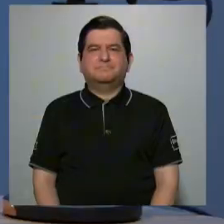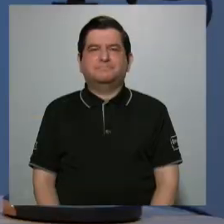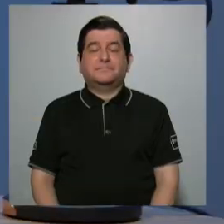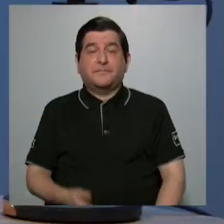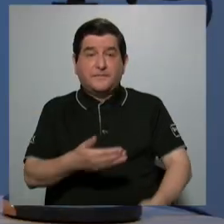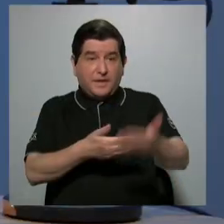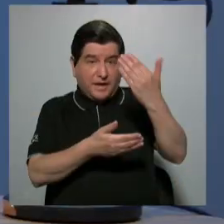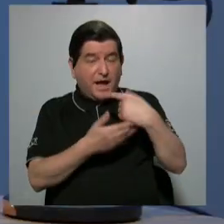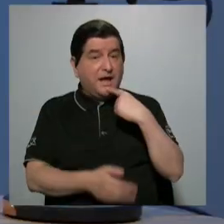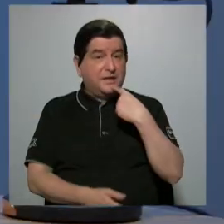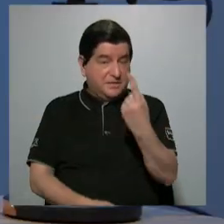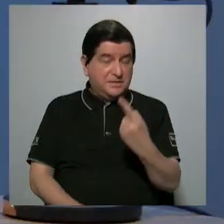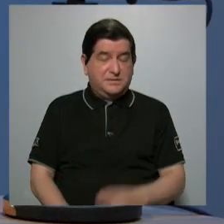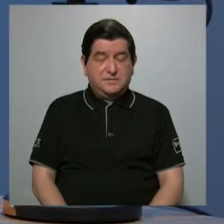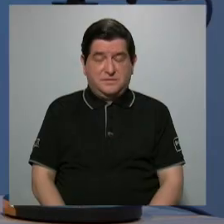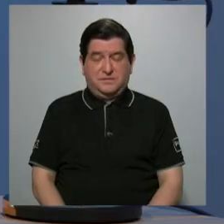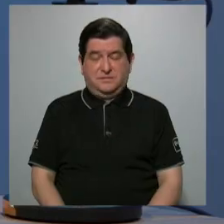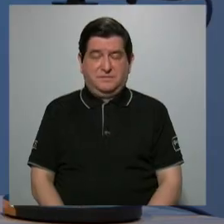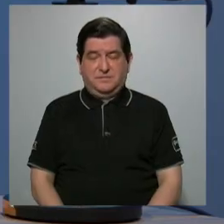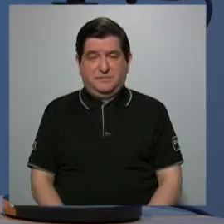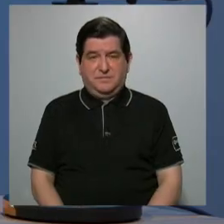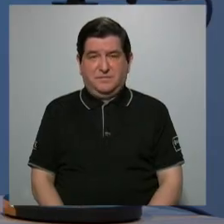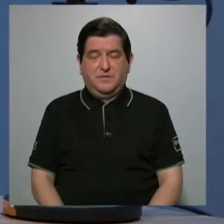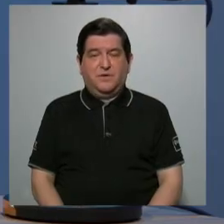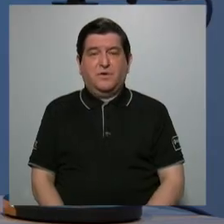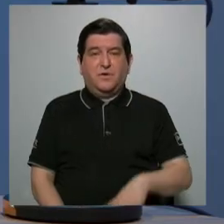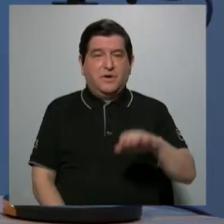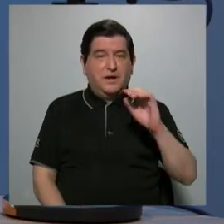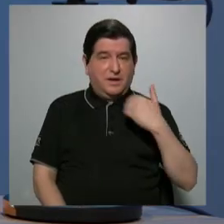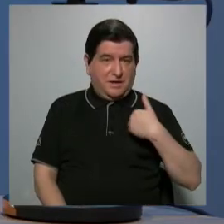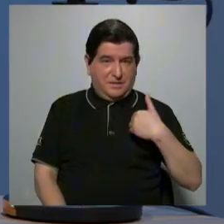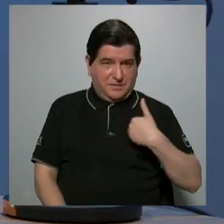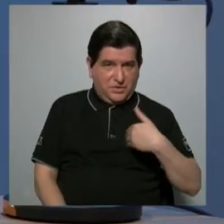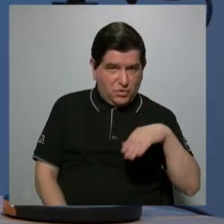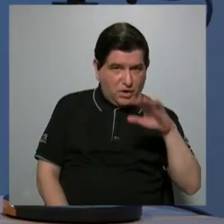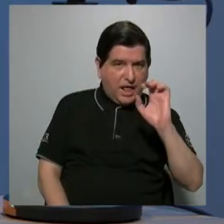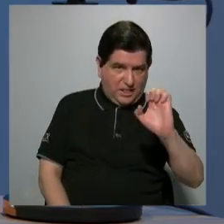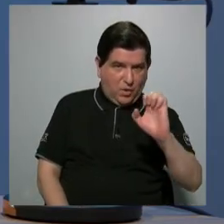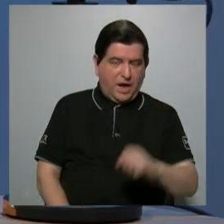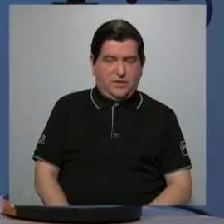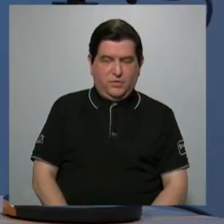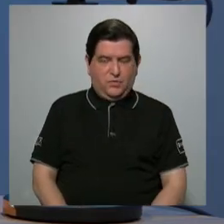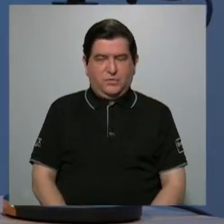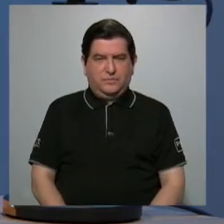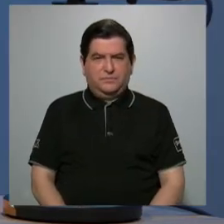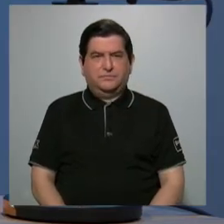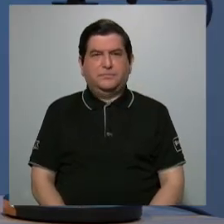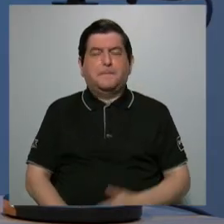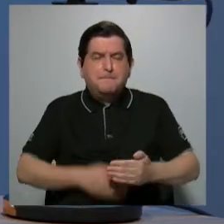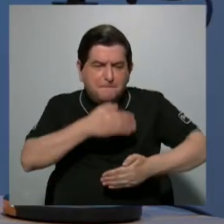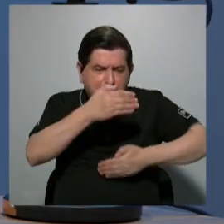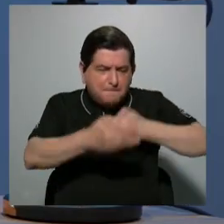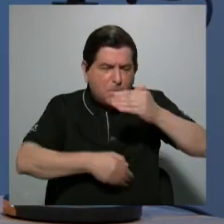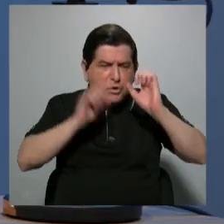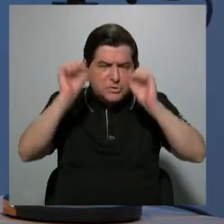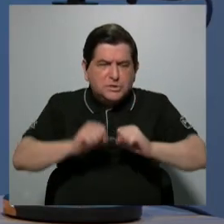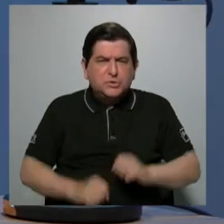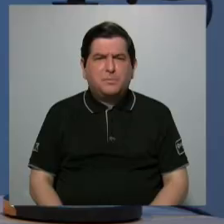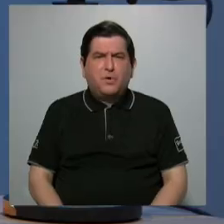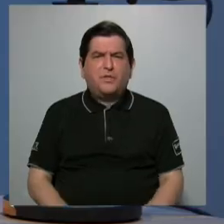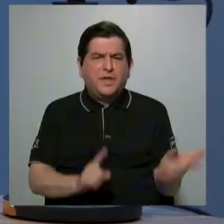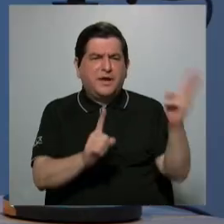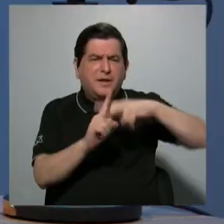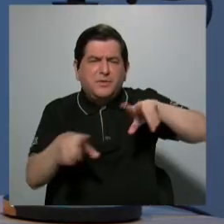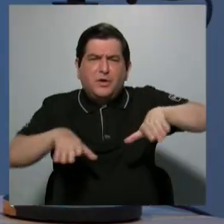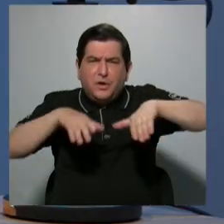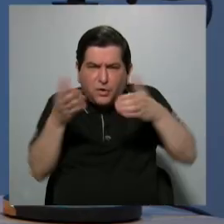Decía, amigas y amigos, don Eduardo, que cómo el proceso se podía catalizar. Por